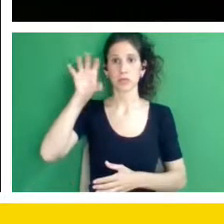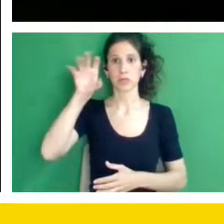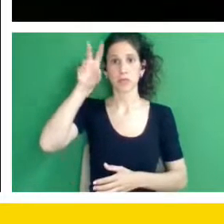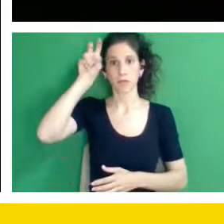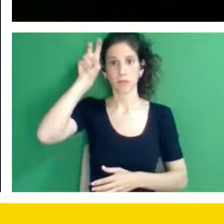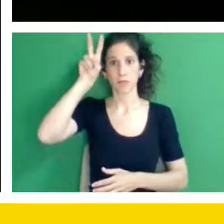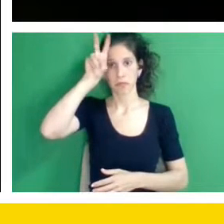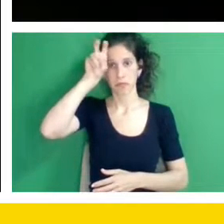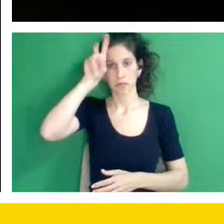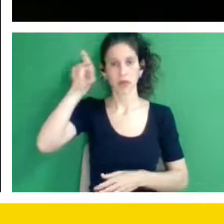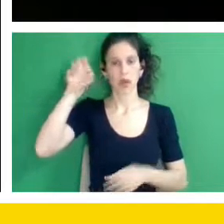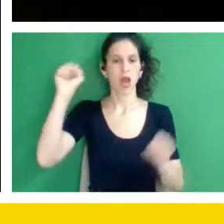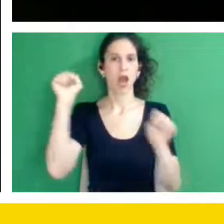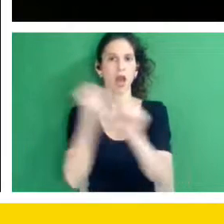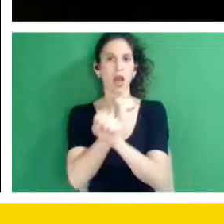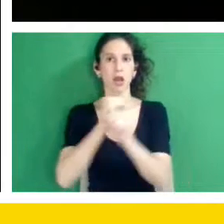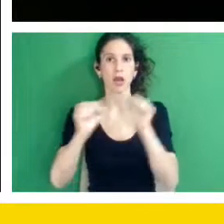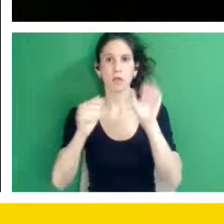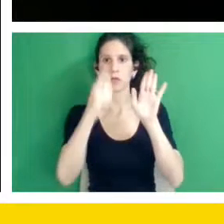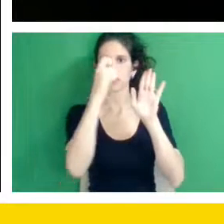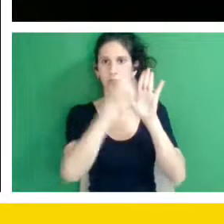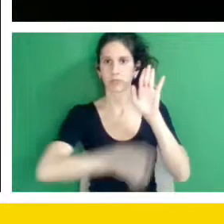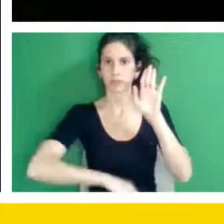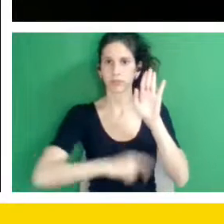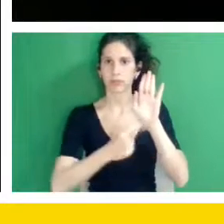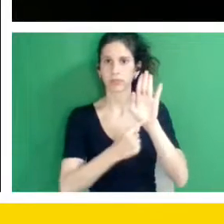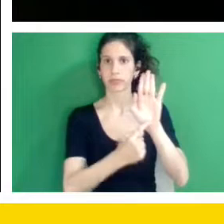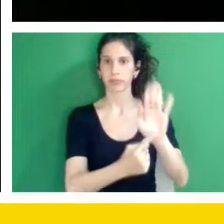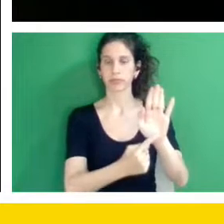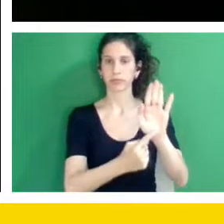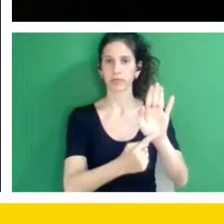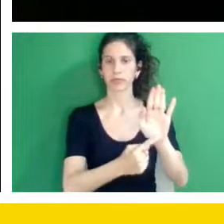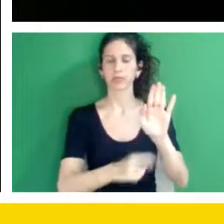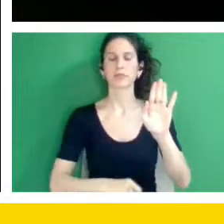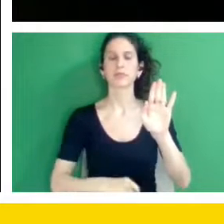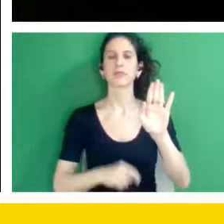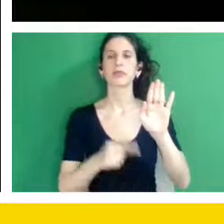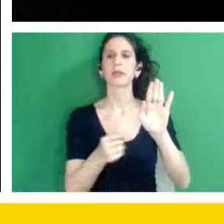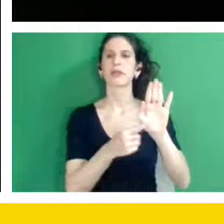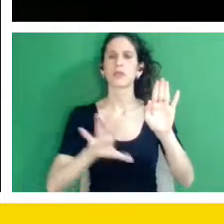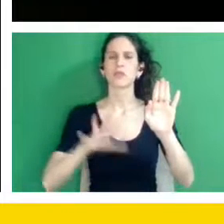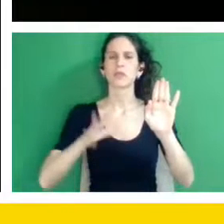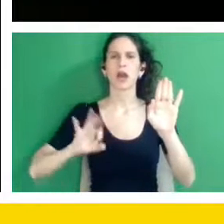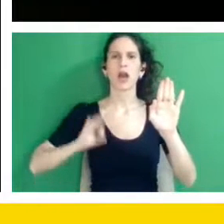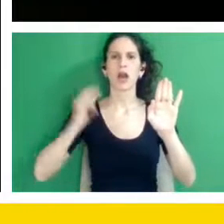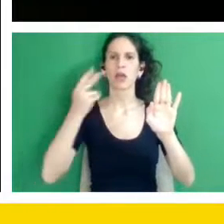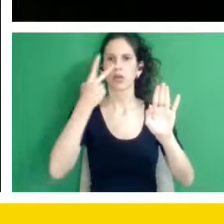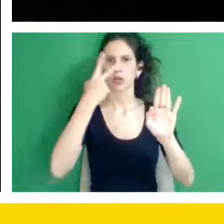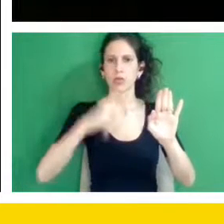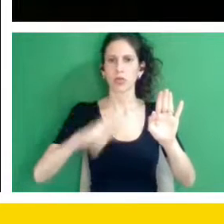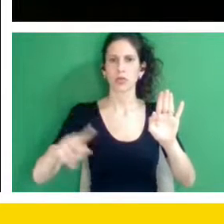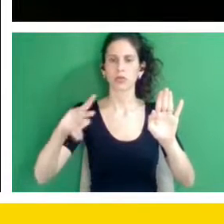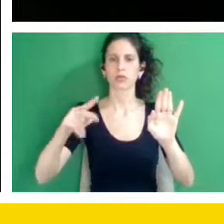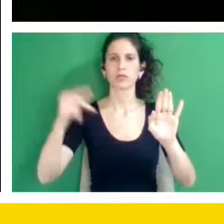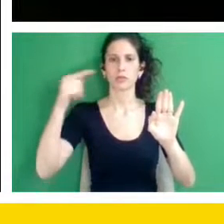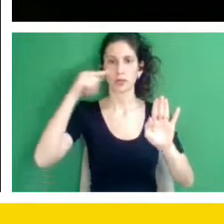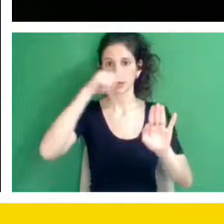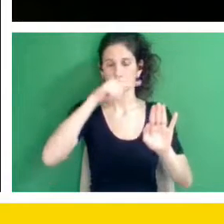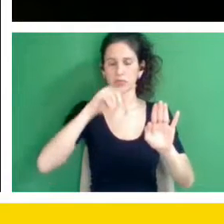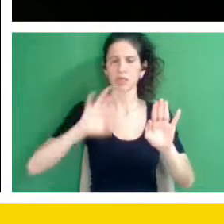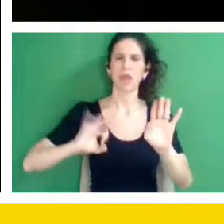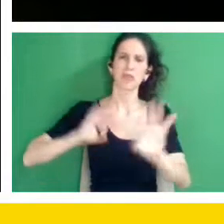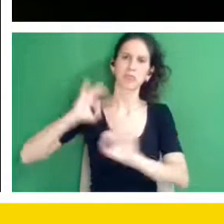tempranamente ratificada y refrendada por el presidente de la República a fines del año 2007. Sin embargo, pasaron varios años hasta